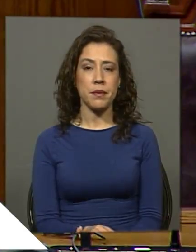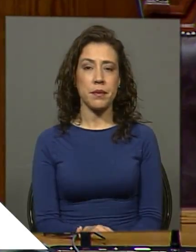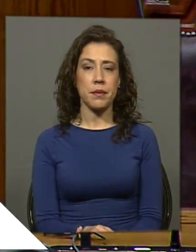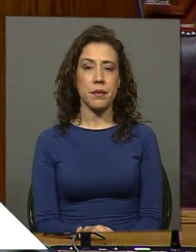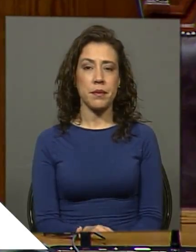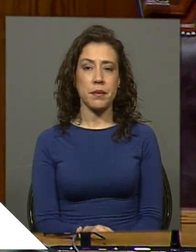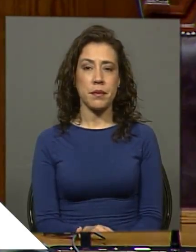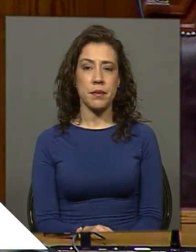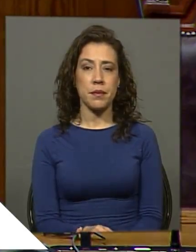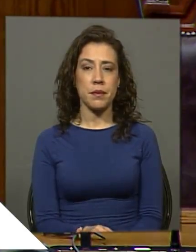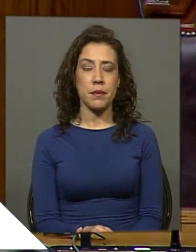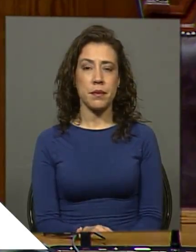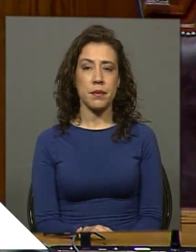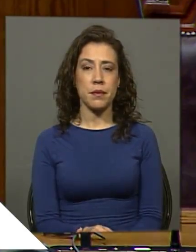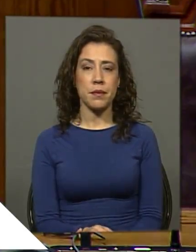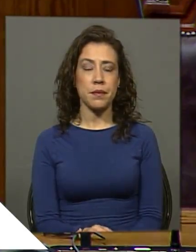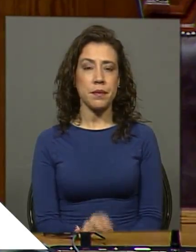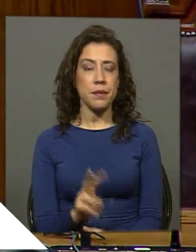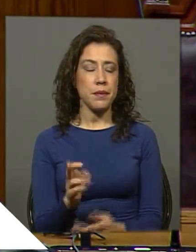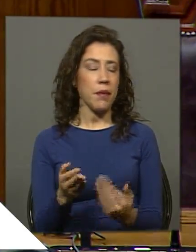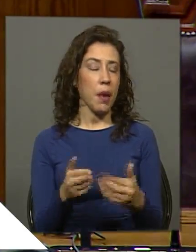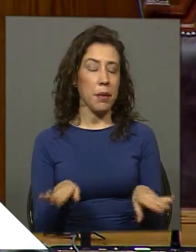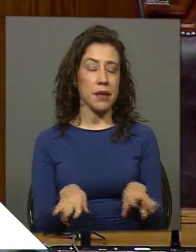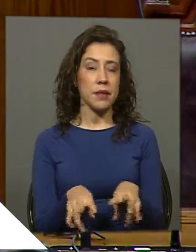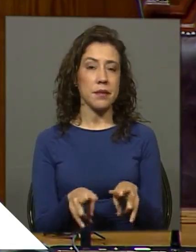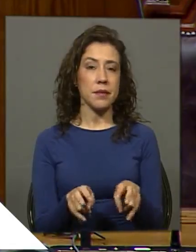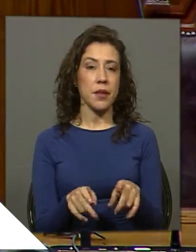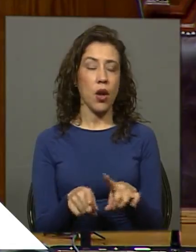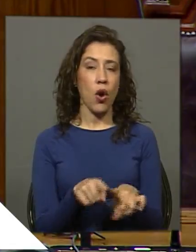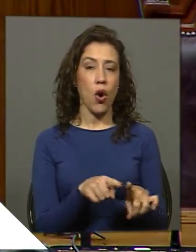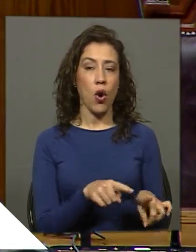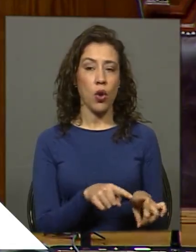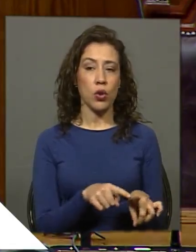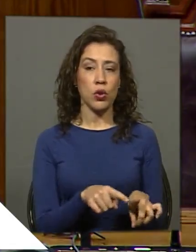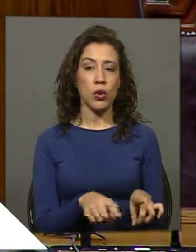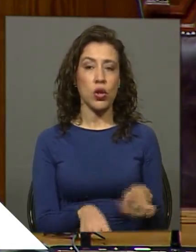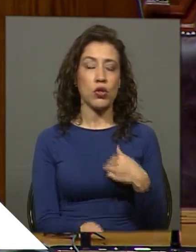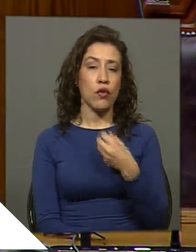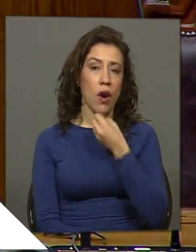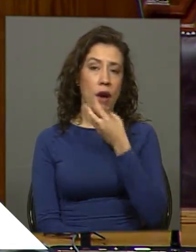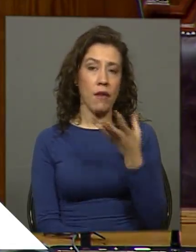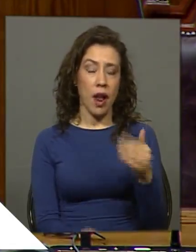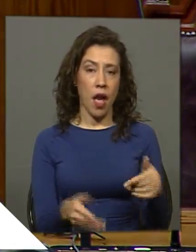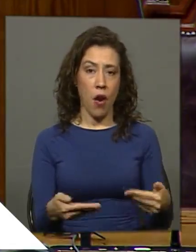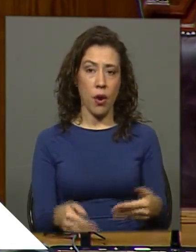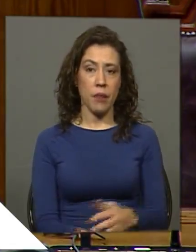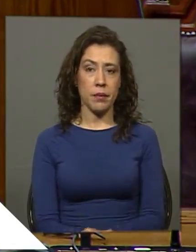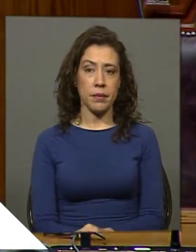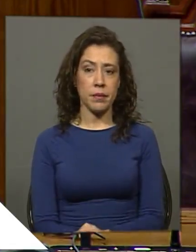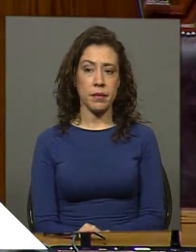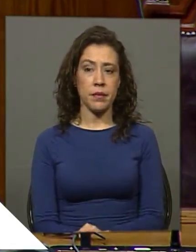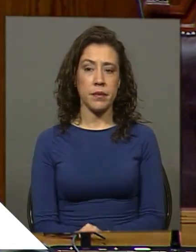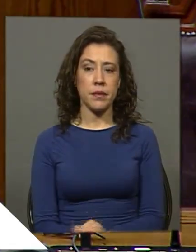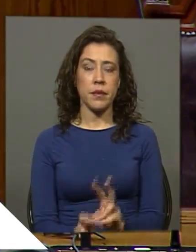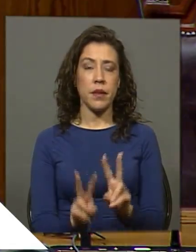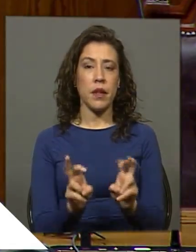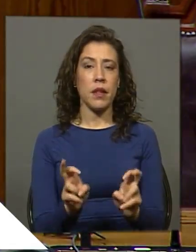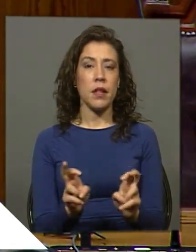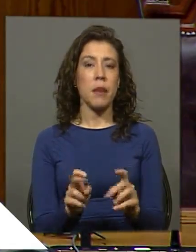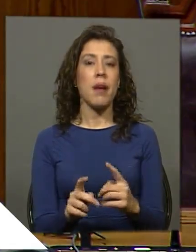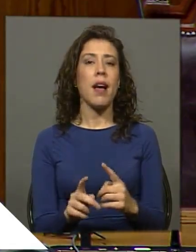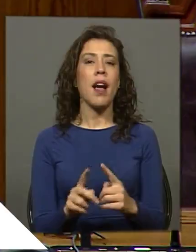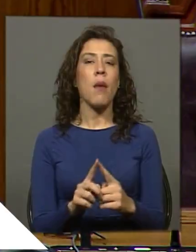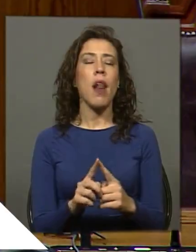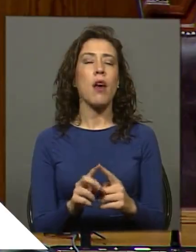claramente que van más allá de esto que son otros a los cuales me voy a referir ahora uno tiene que ver con el redondeo